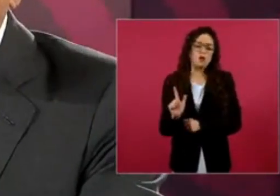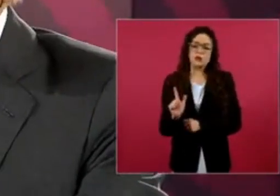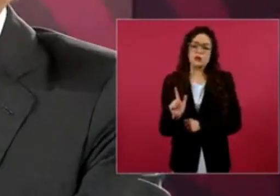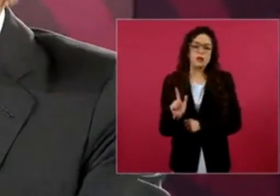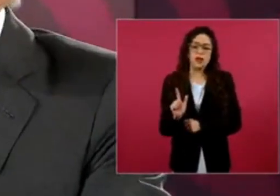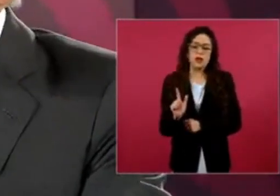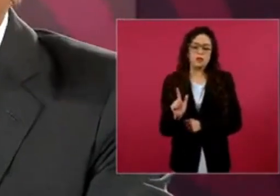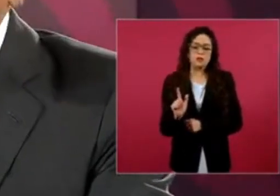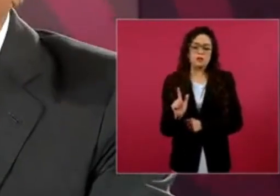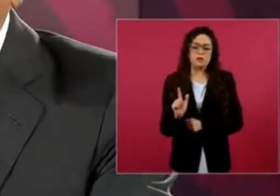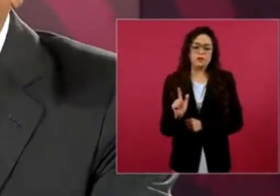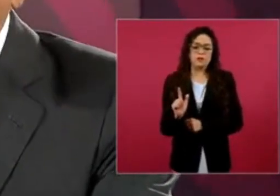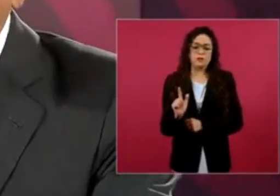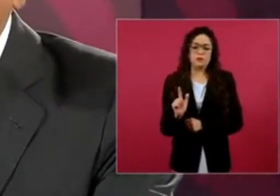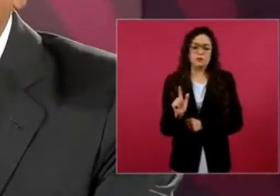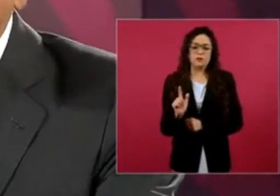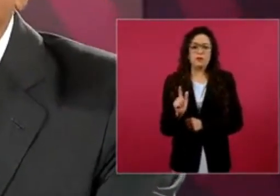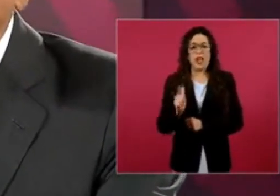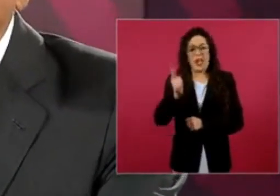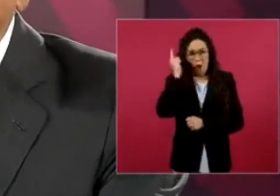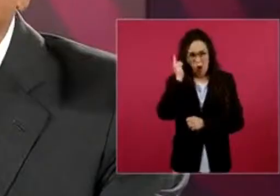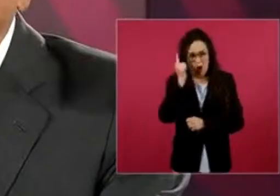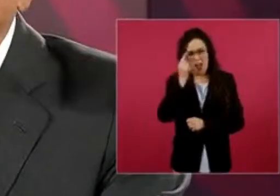No le deseo mal a nadie.